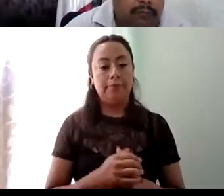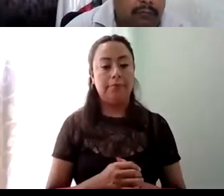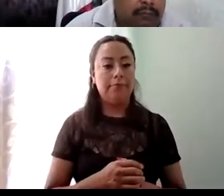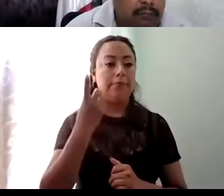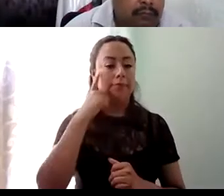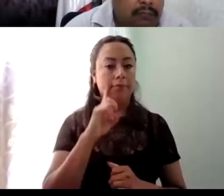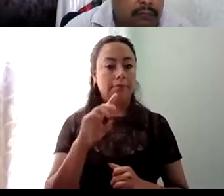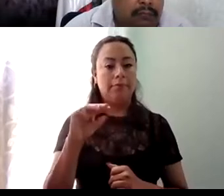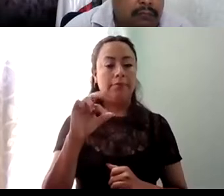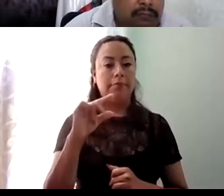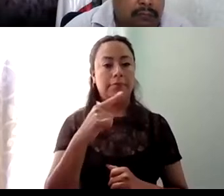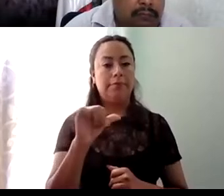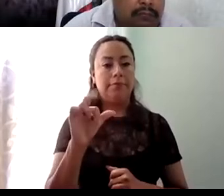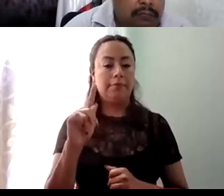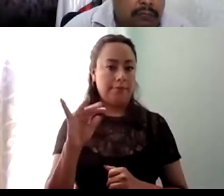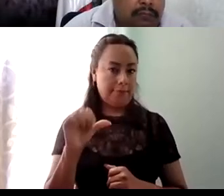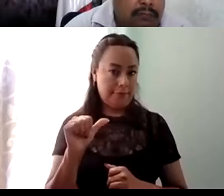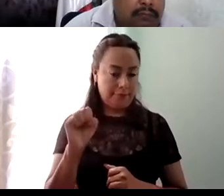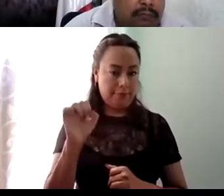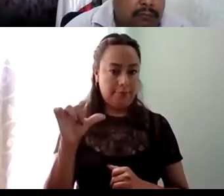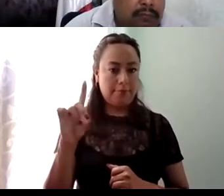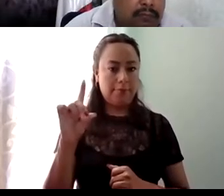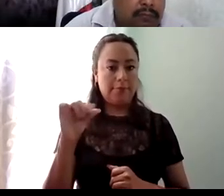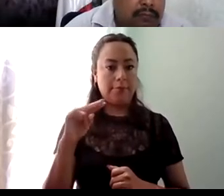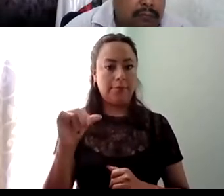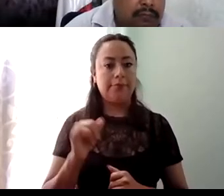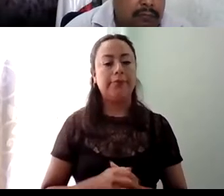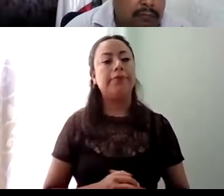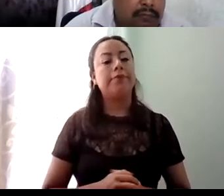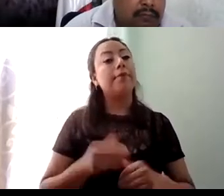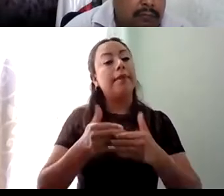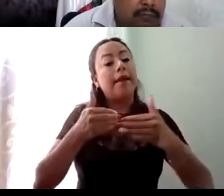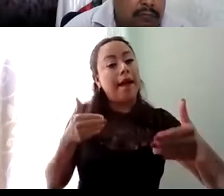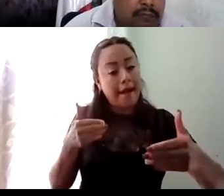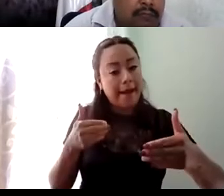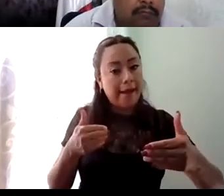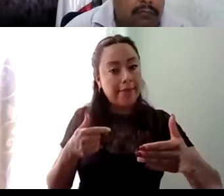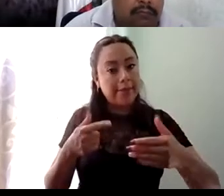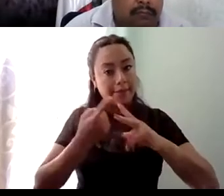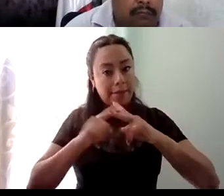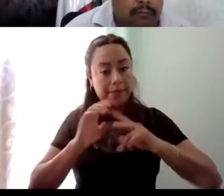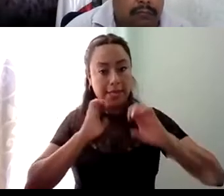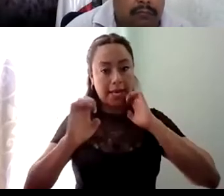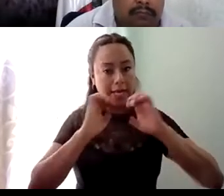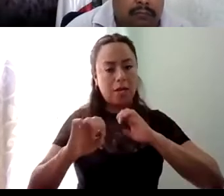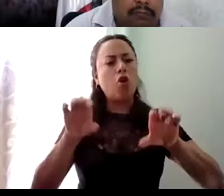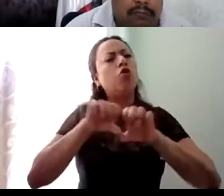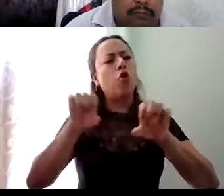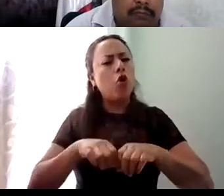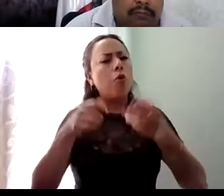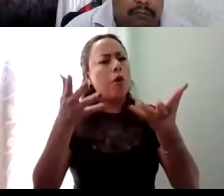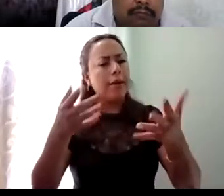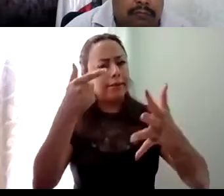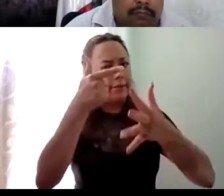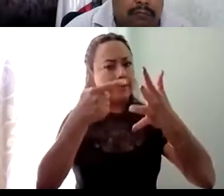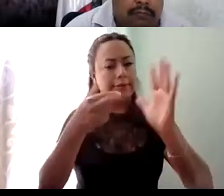Margarita Saldaña. Antes de dar inicio a la entrevista, presentaremos el formato mediante el cual se desarrollará la misma, por lo que le